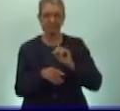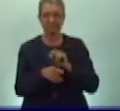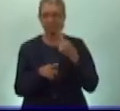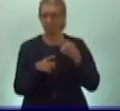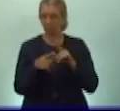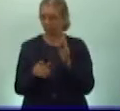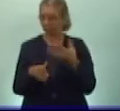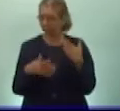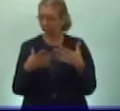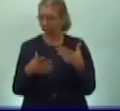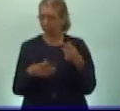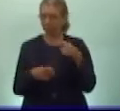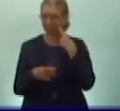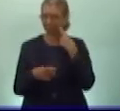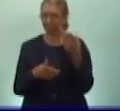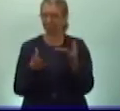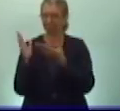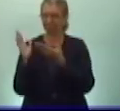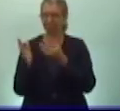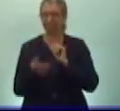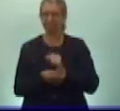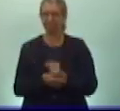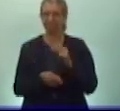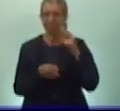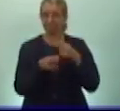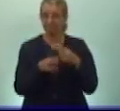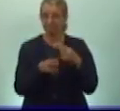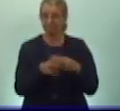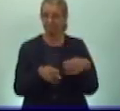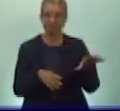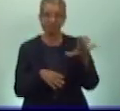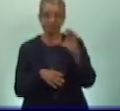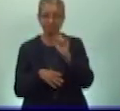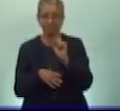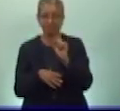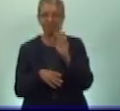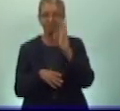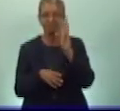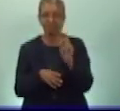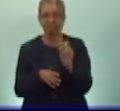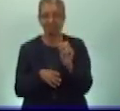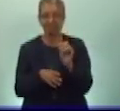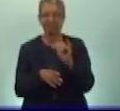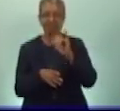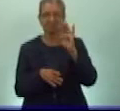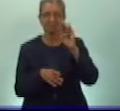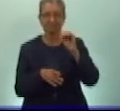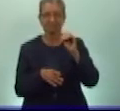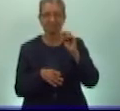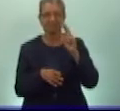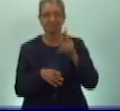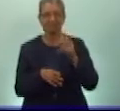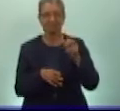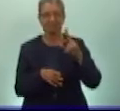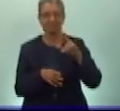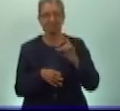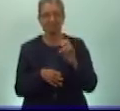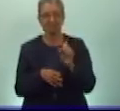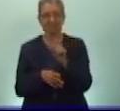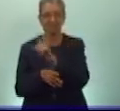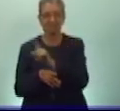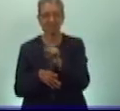actividad. Vamos a nombrar todos los números impares desde 11